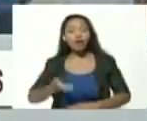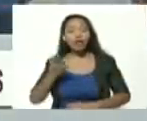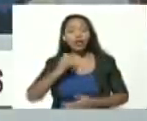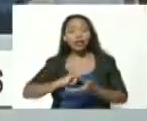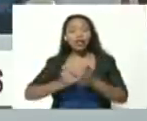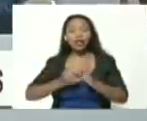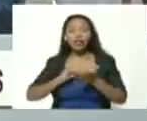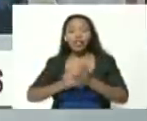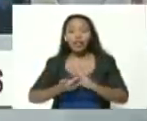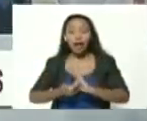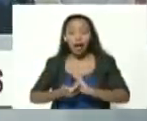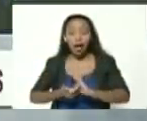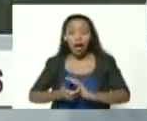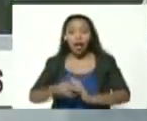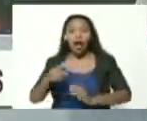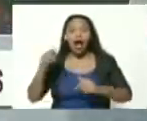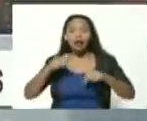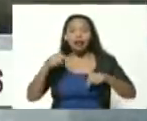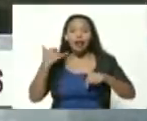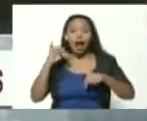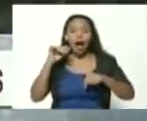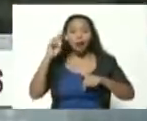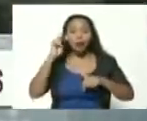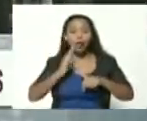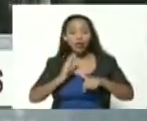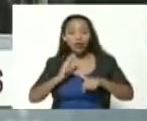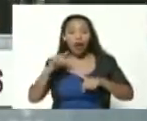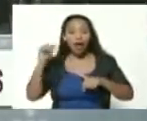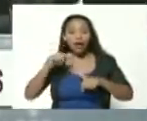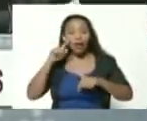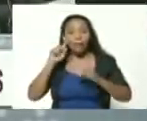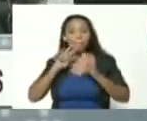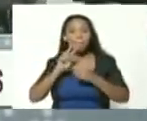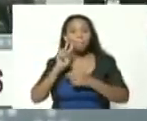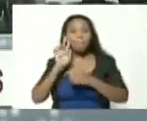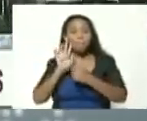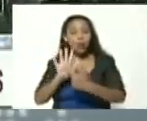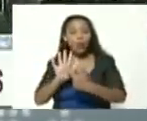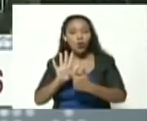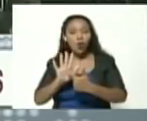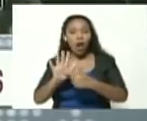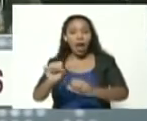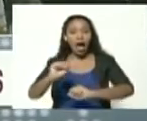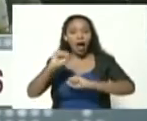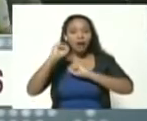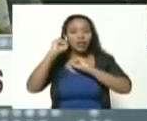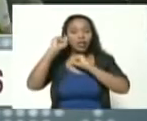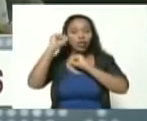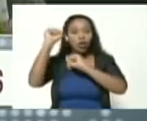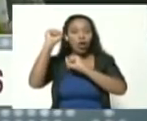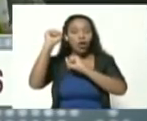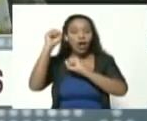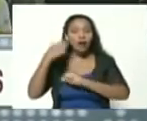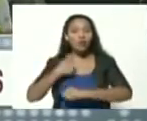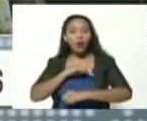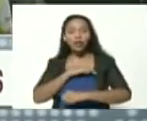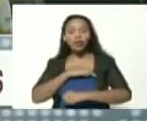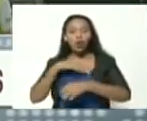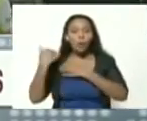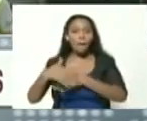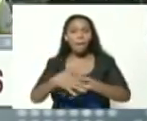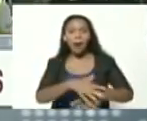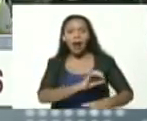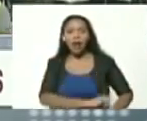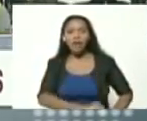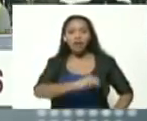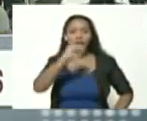significativo, aquí está Bolívar, aquí está proyectada la victoria de nuestro ejército